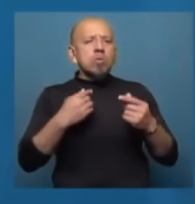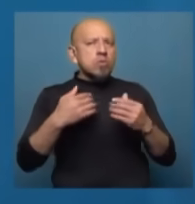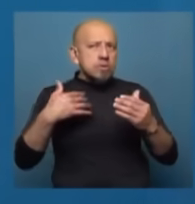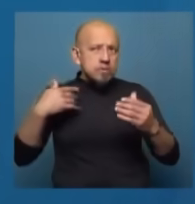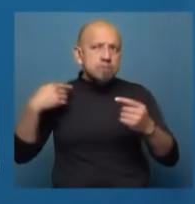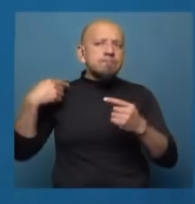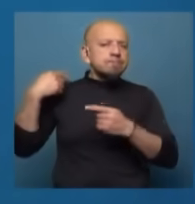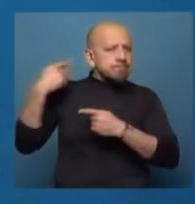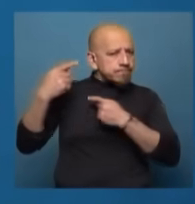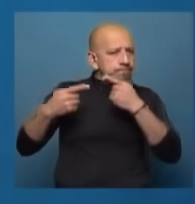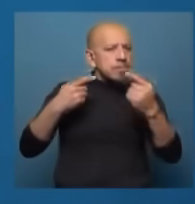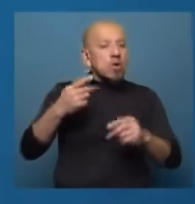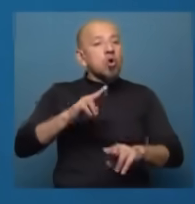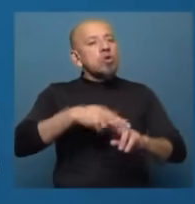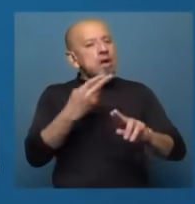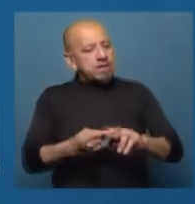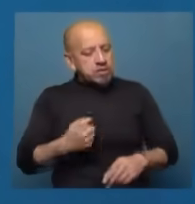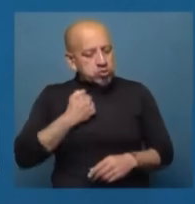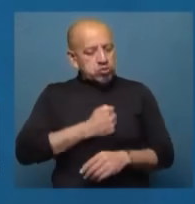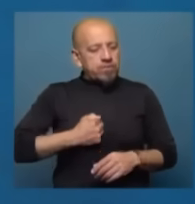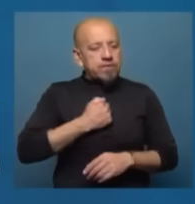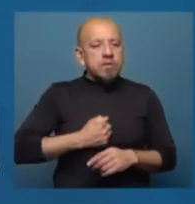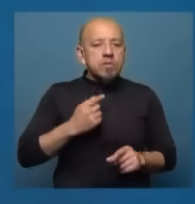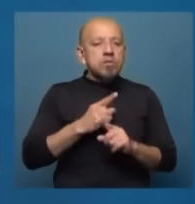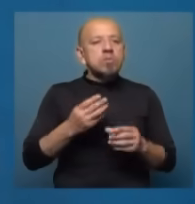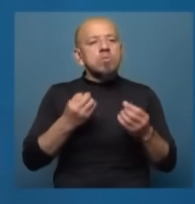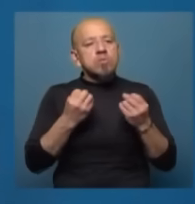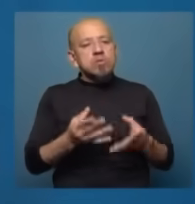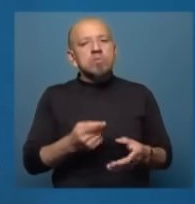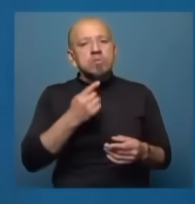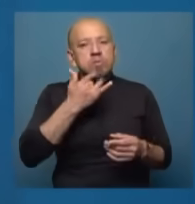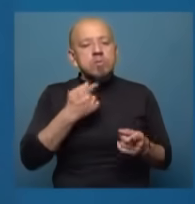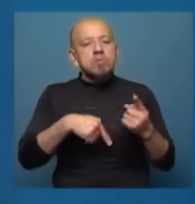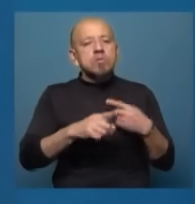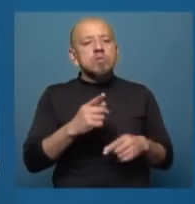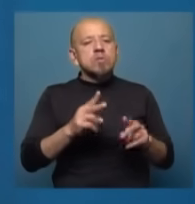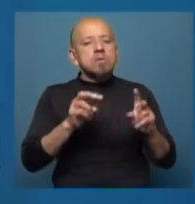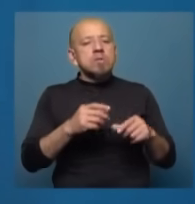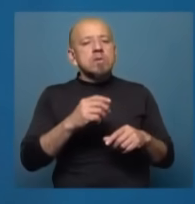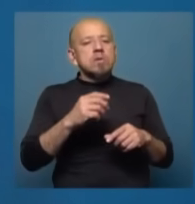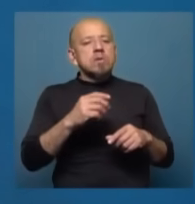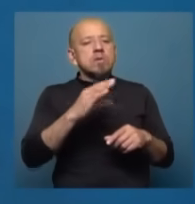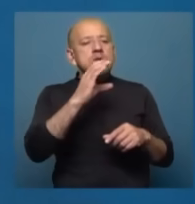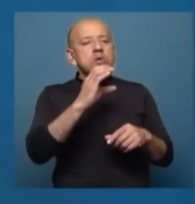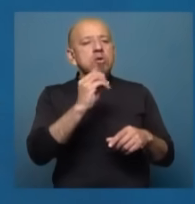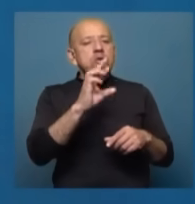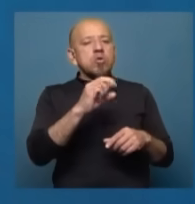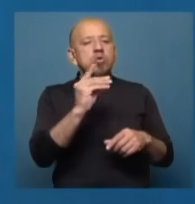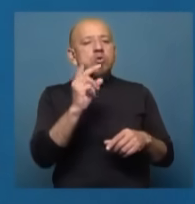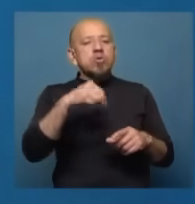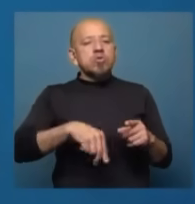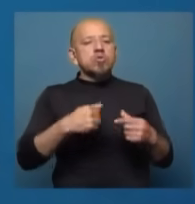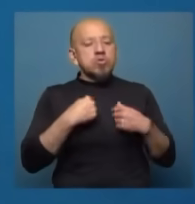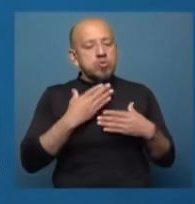es decir a la no revictimización durante el proceso por eso Por ejemplo el caso del cordón es es algo que que lo